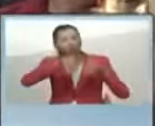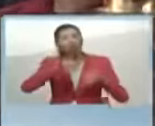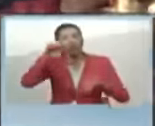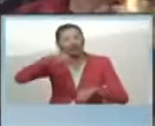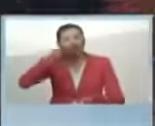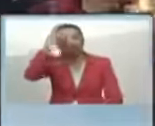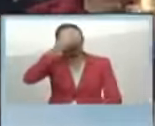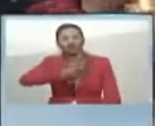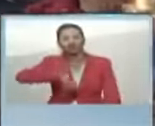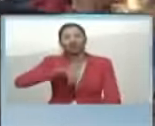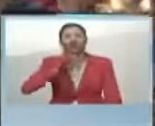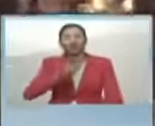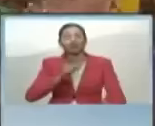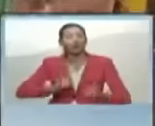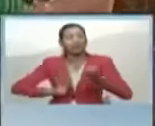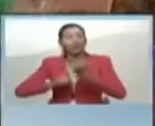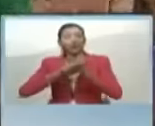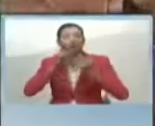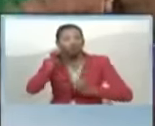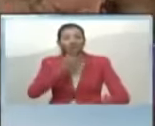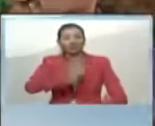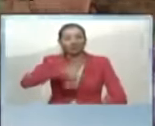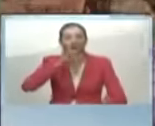consejo. Tiene que ser ese el primer acuerdo.